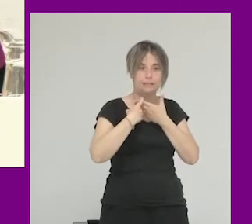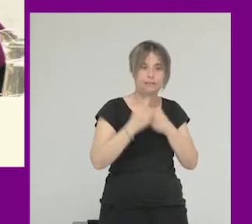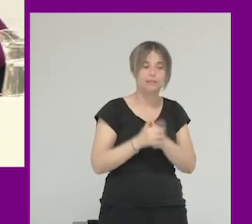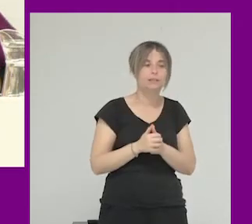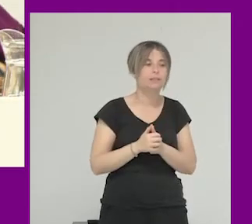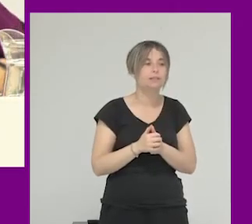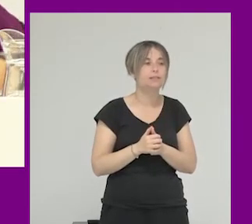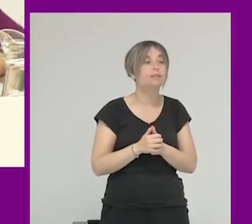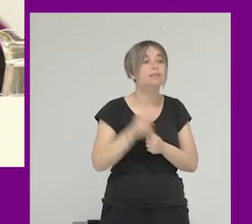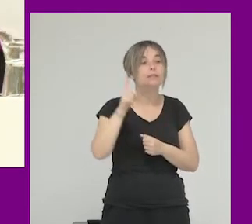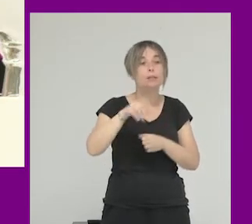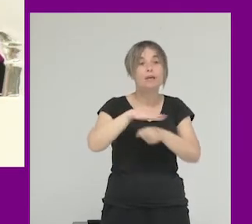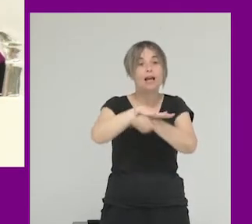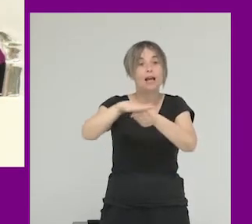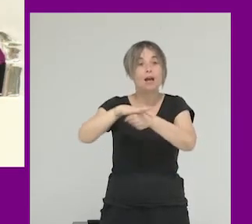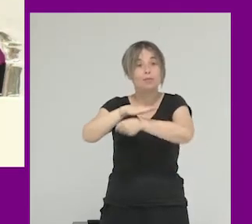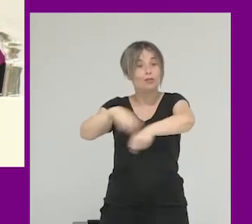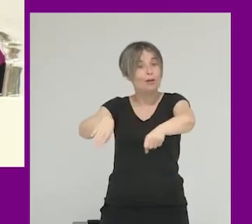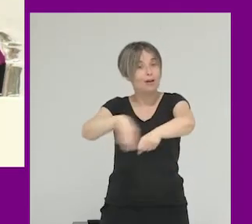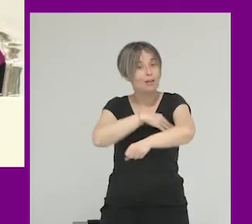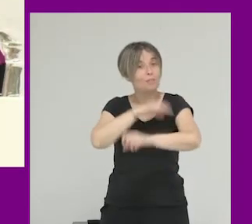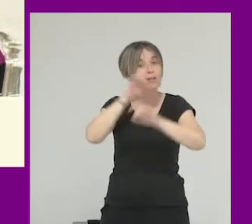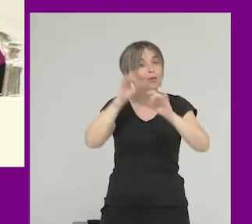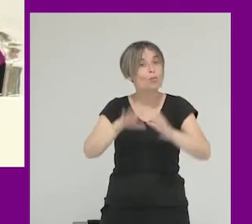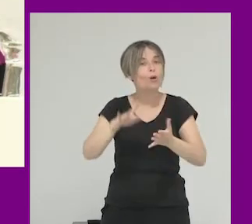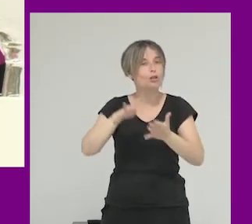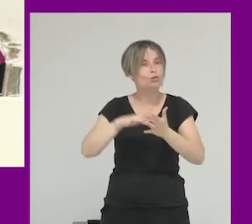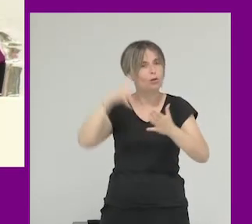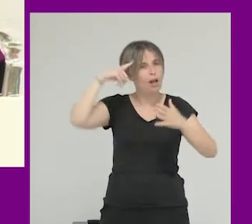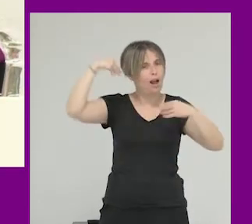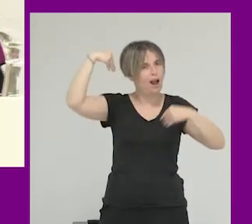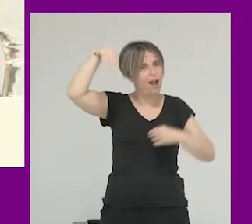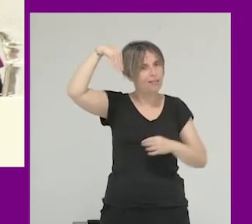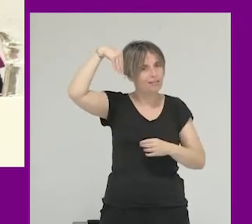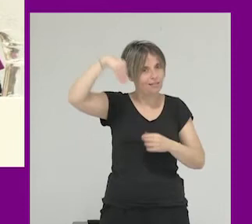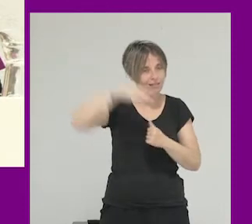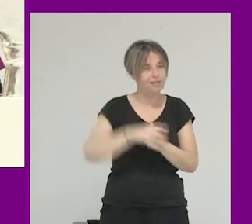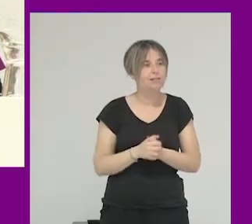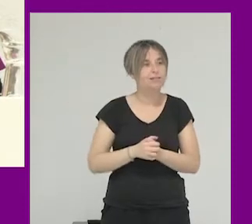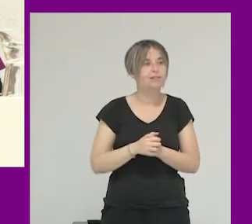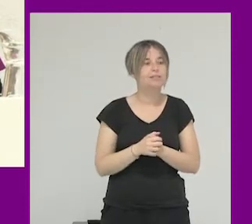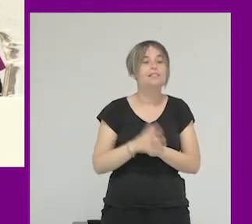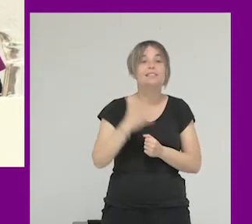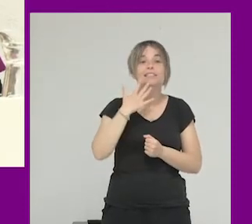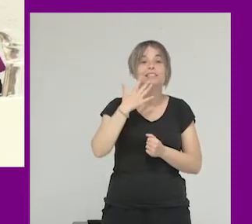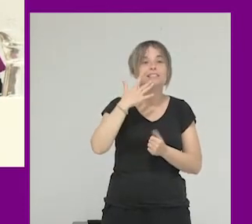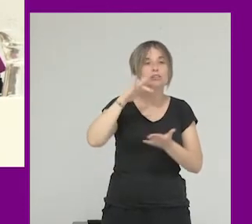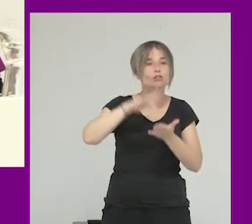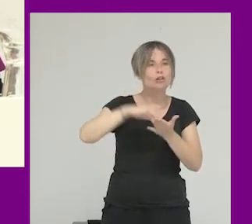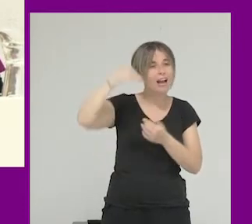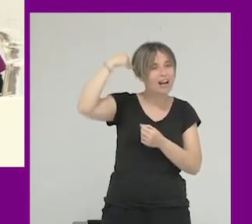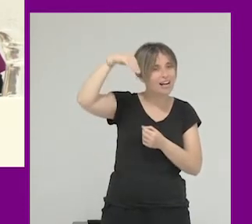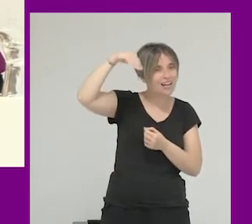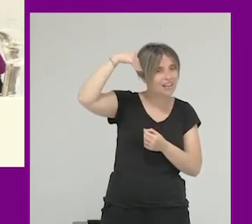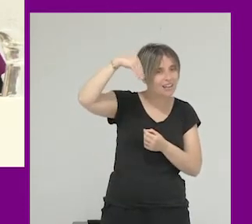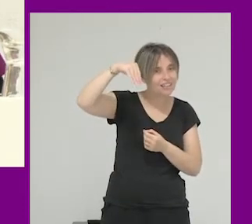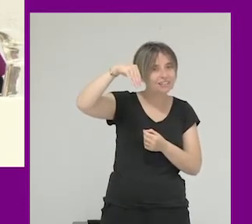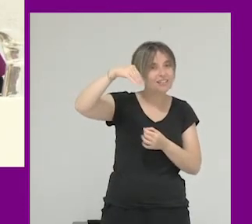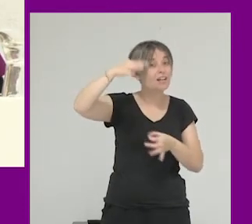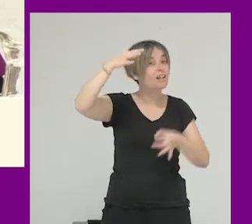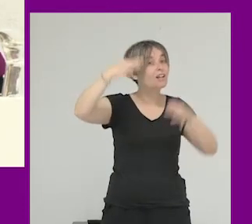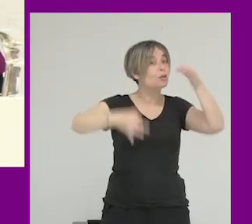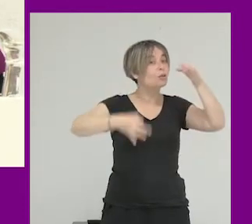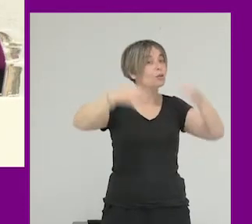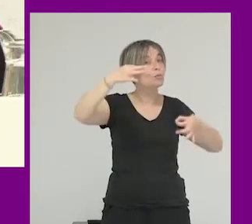Pasó igual en el ámbito académico con el tema de las cátedras, ¿no? Cuando las cátedras dependían de un